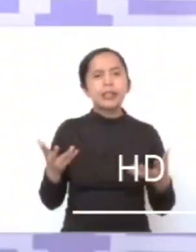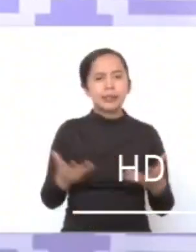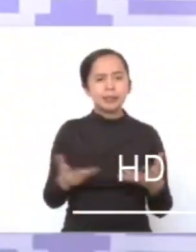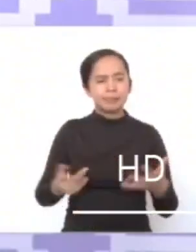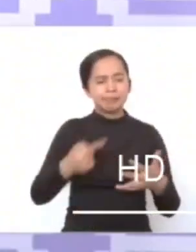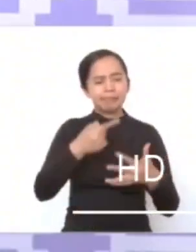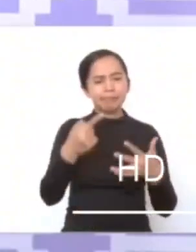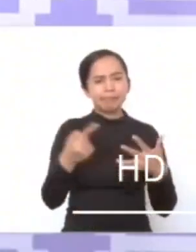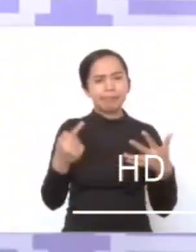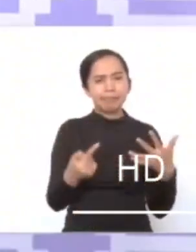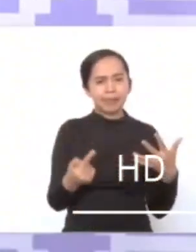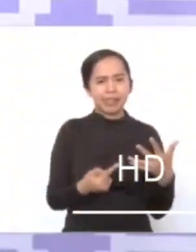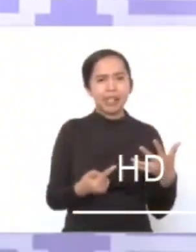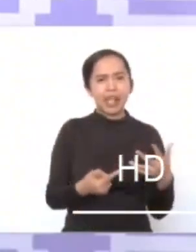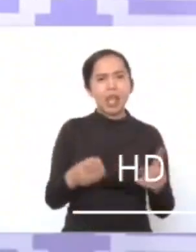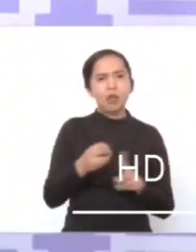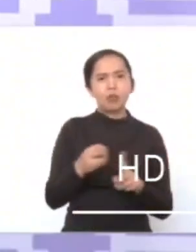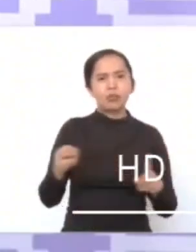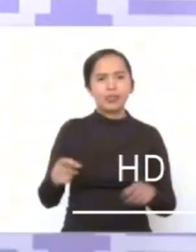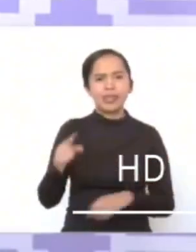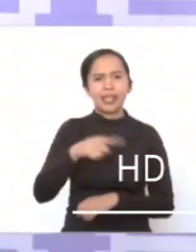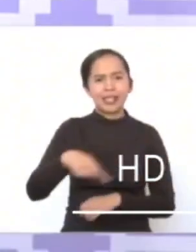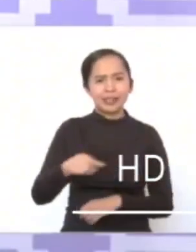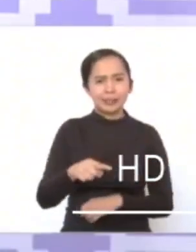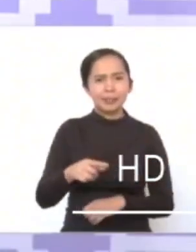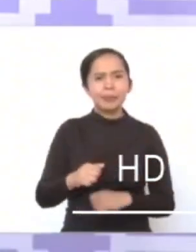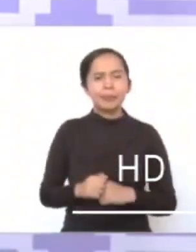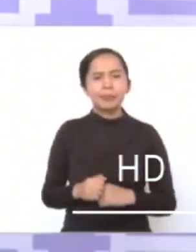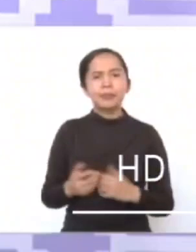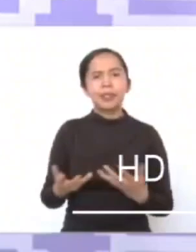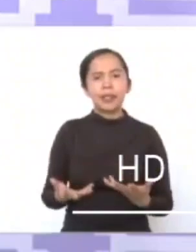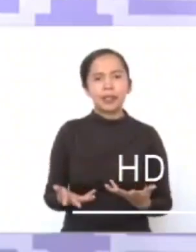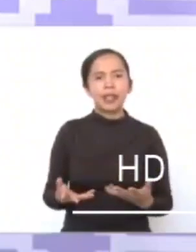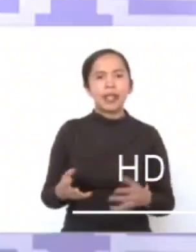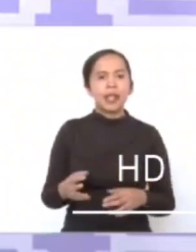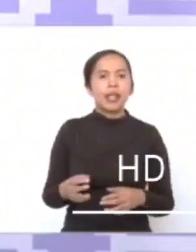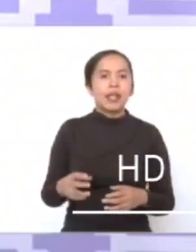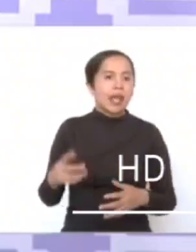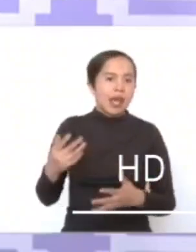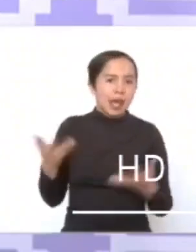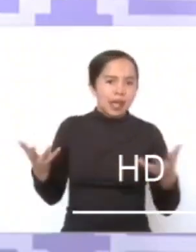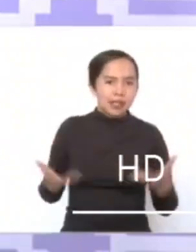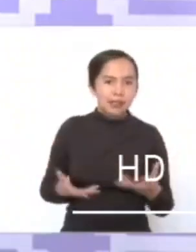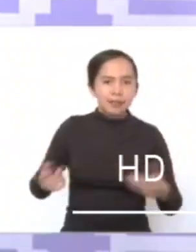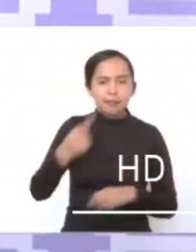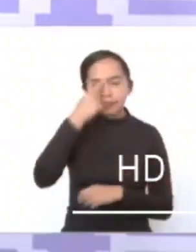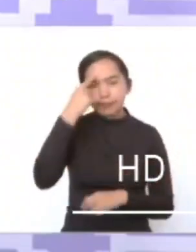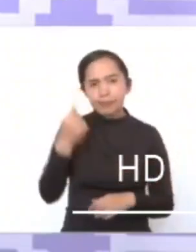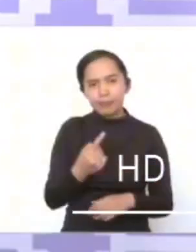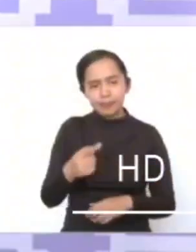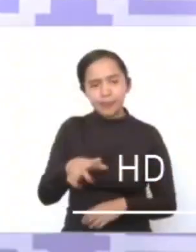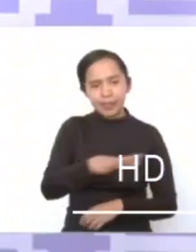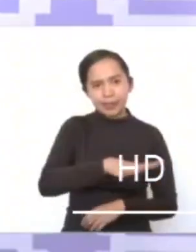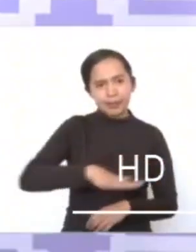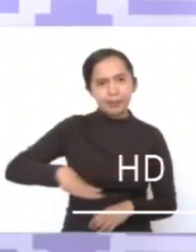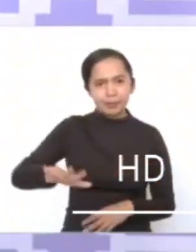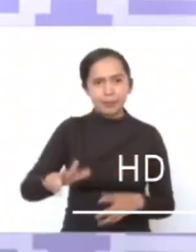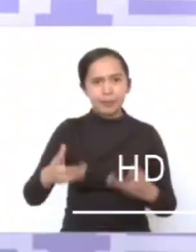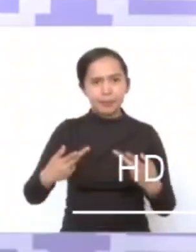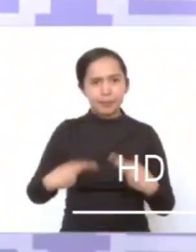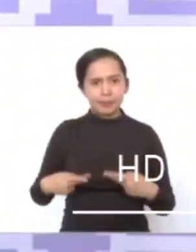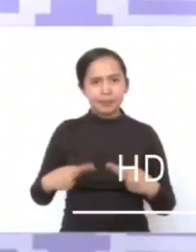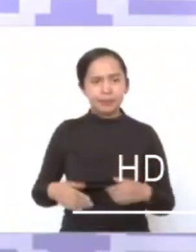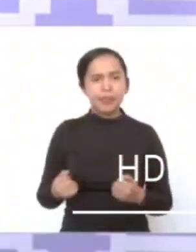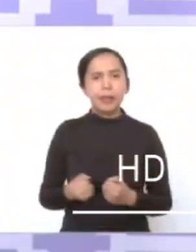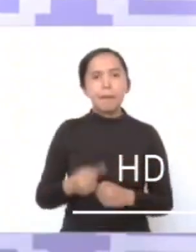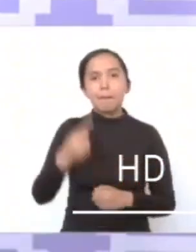acciones gubernamentales coordinadas e integrales, realizadas para diversas autoridades de esta Ciudad de México para